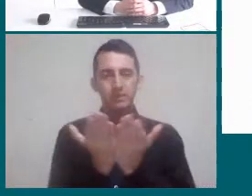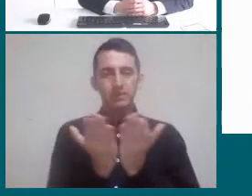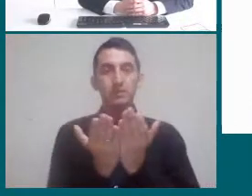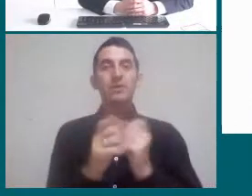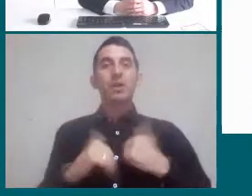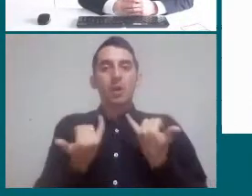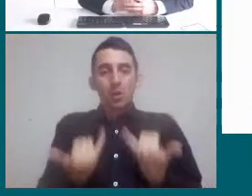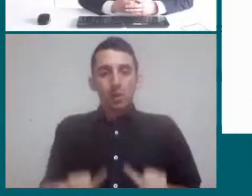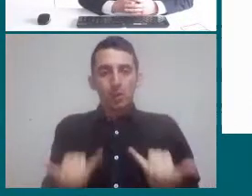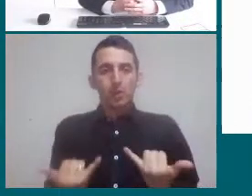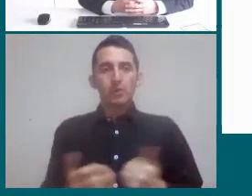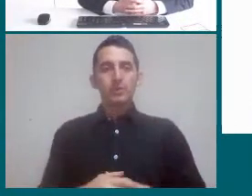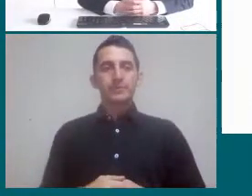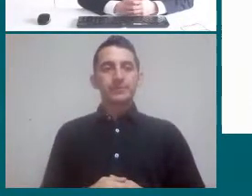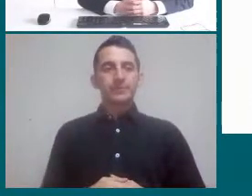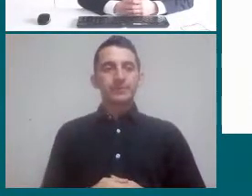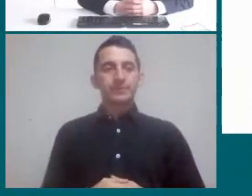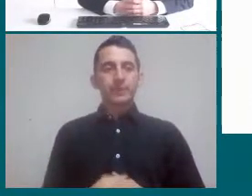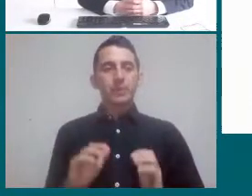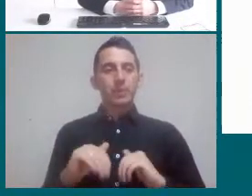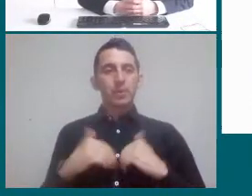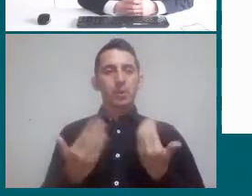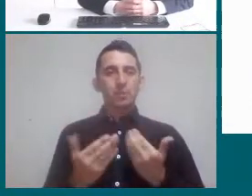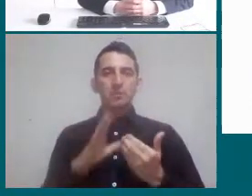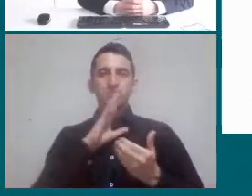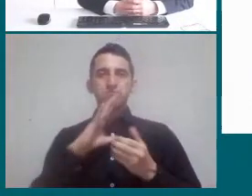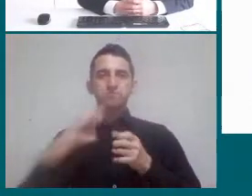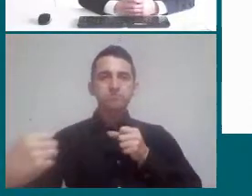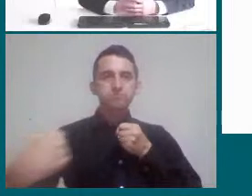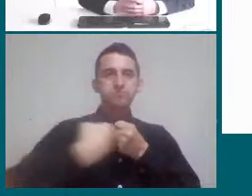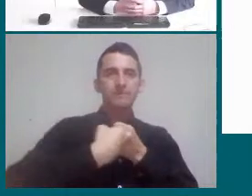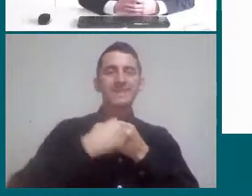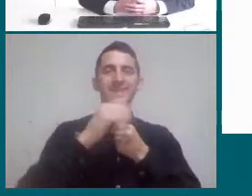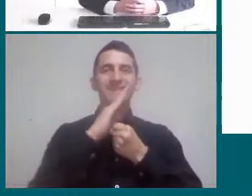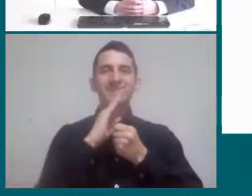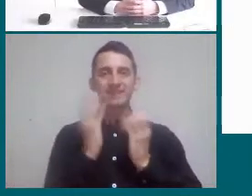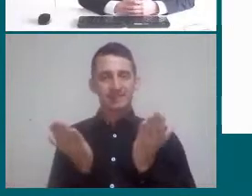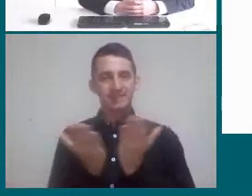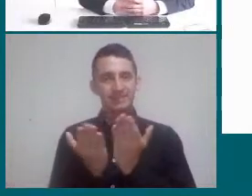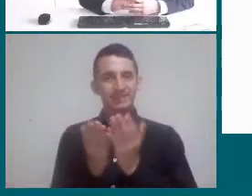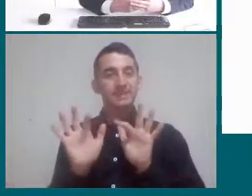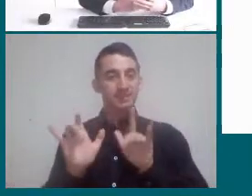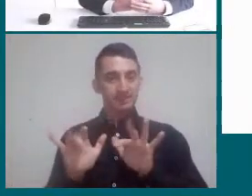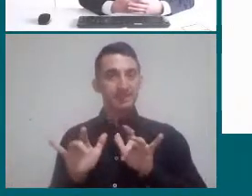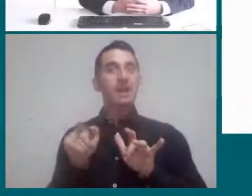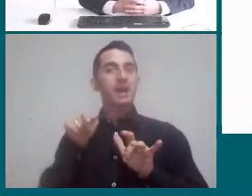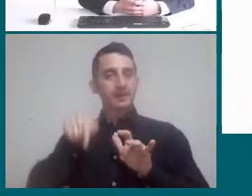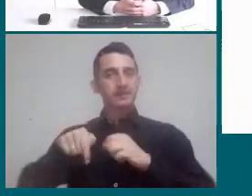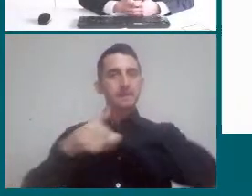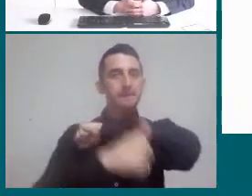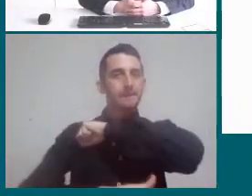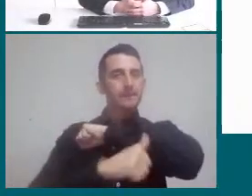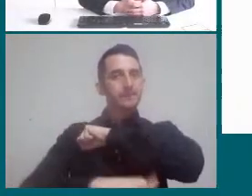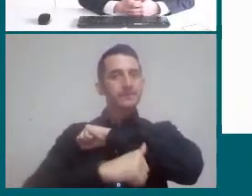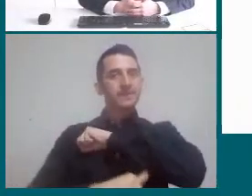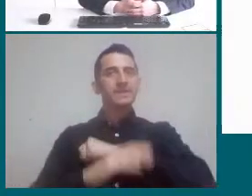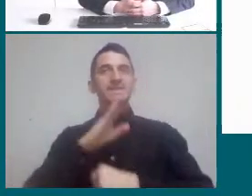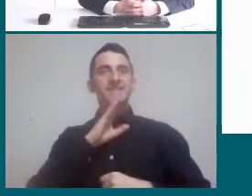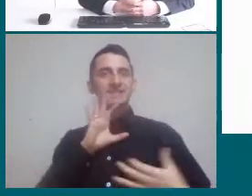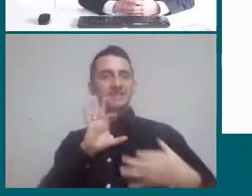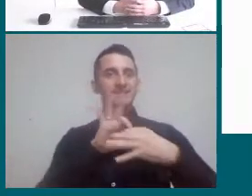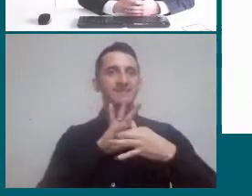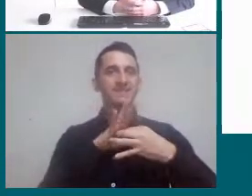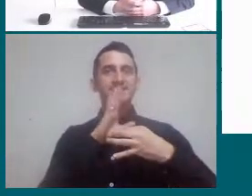hoy, digamos, mediante alianza con la Secretaría de Educación de Boyacá y pues gracias, digamos, al enlace con el